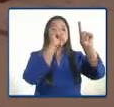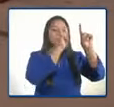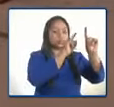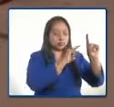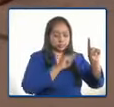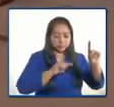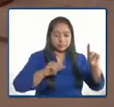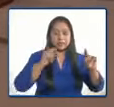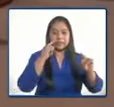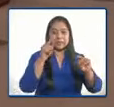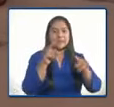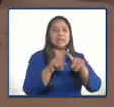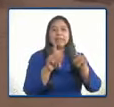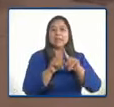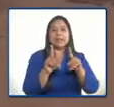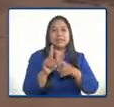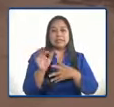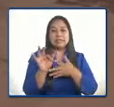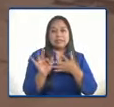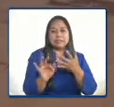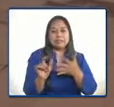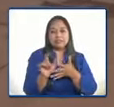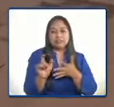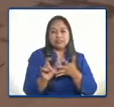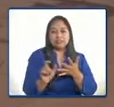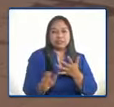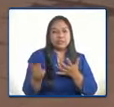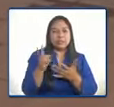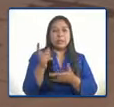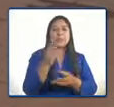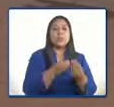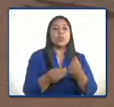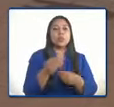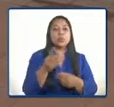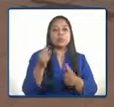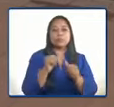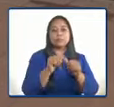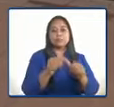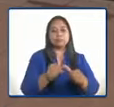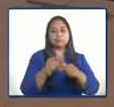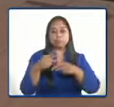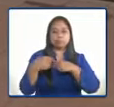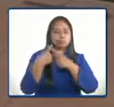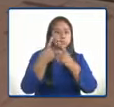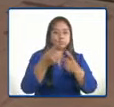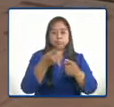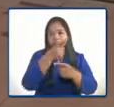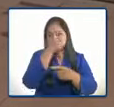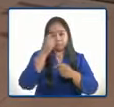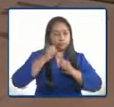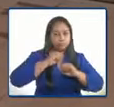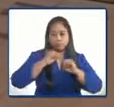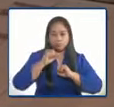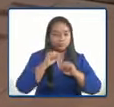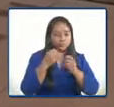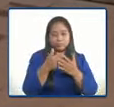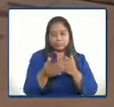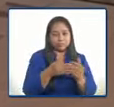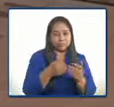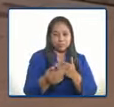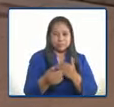tipo de productos para que siga trabajando el país, no importando en medio de esta